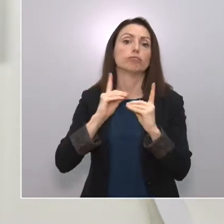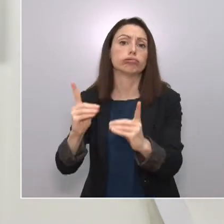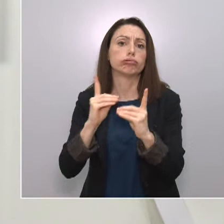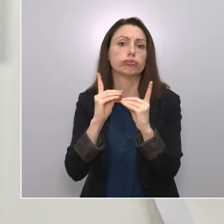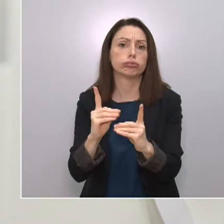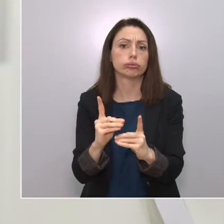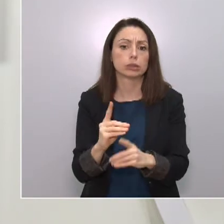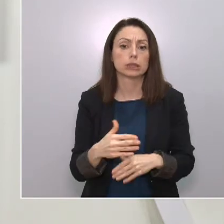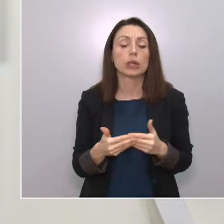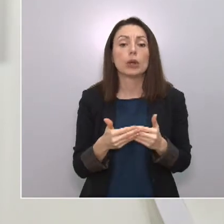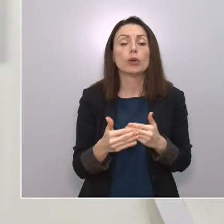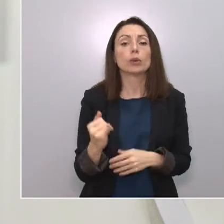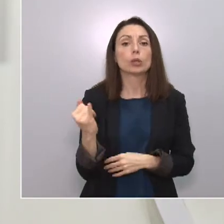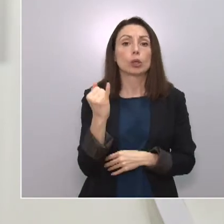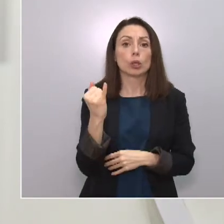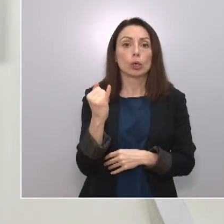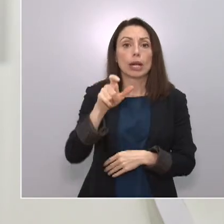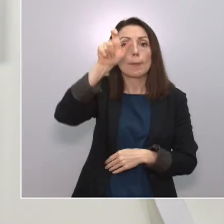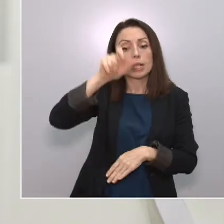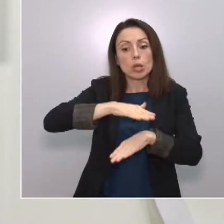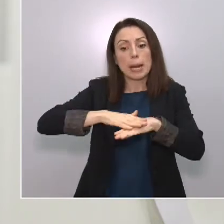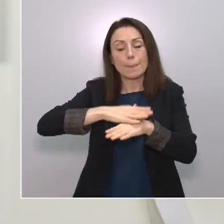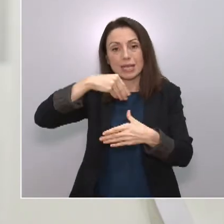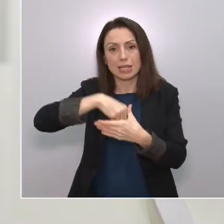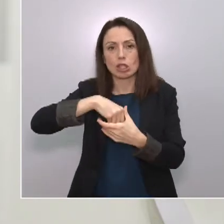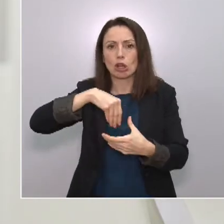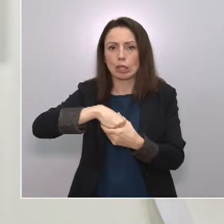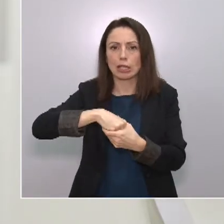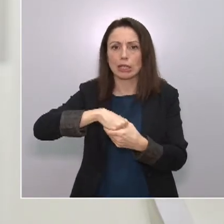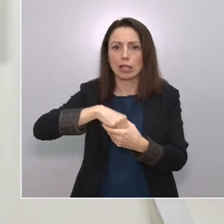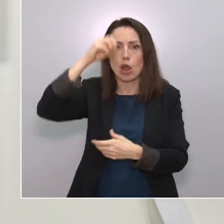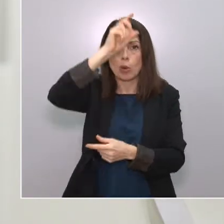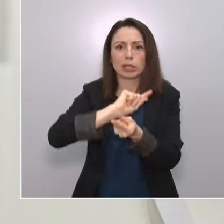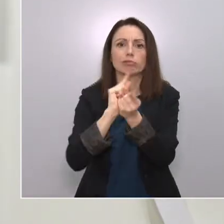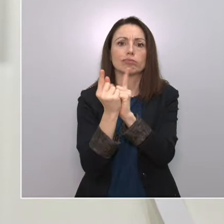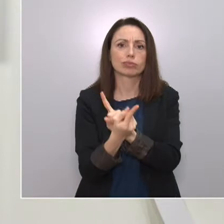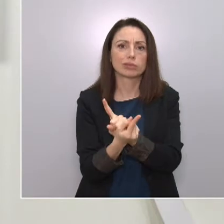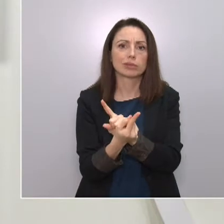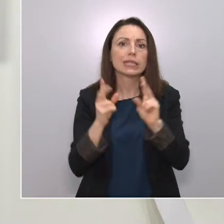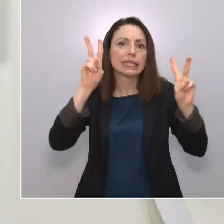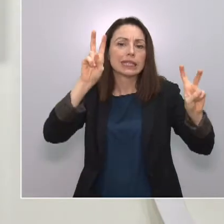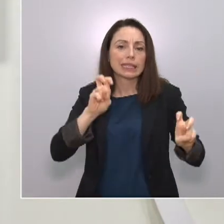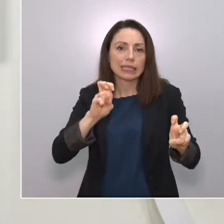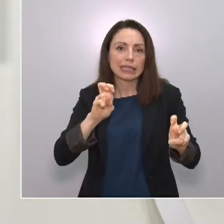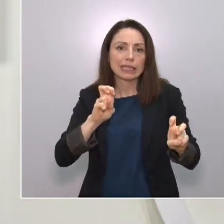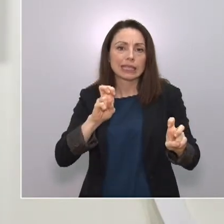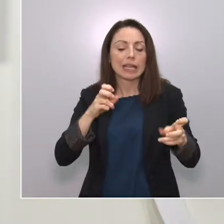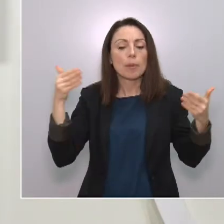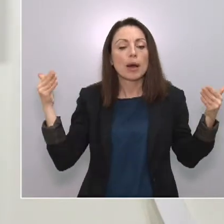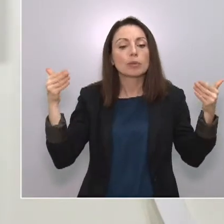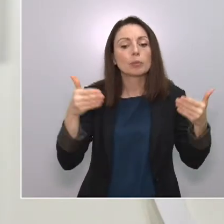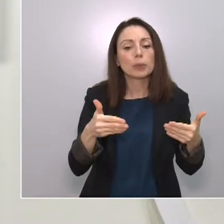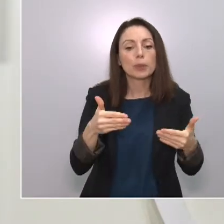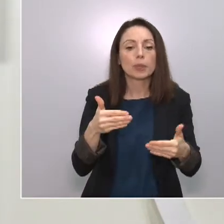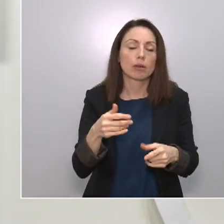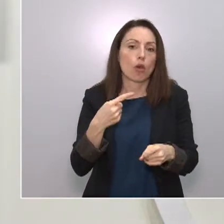Espero, desde luego, que el ministro del Interior también rectifique y destine sus efectivos a aquello a lo que tiene que destinarlos, que es,